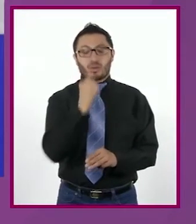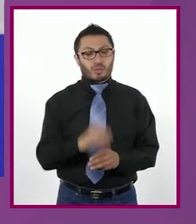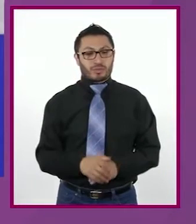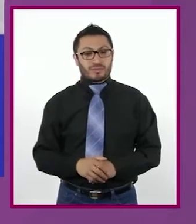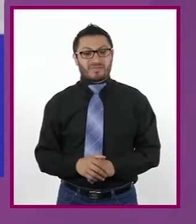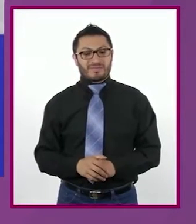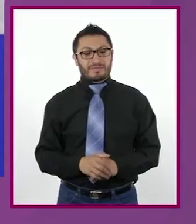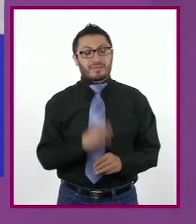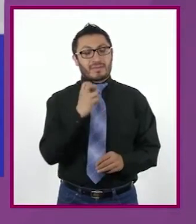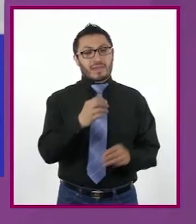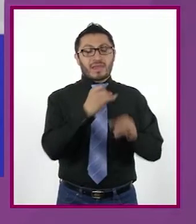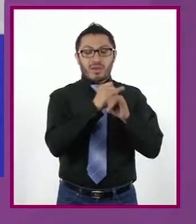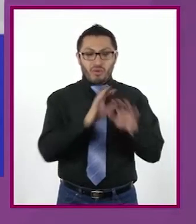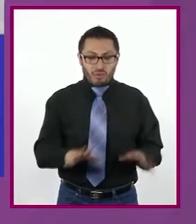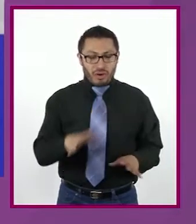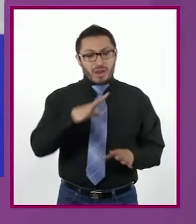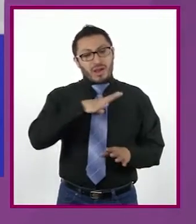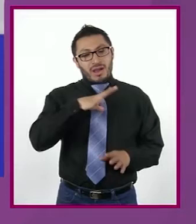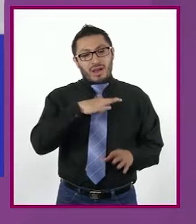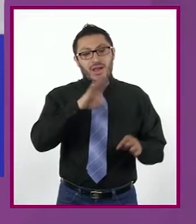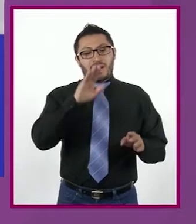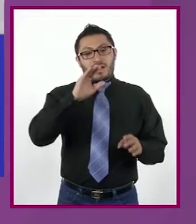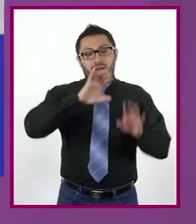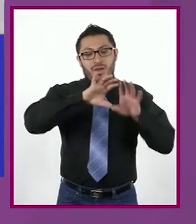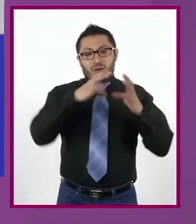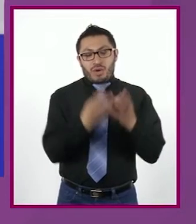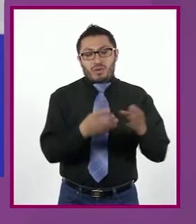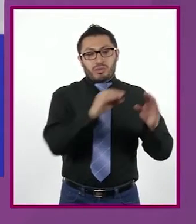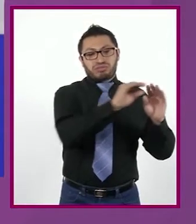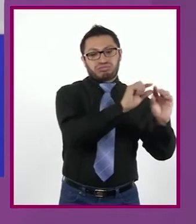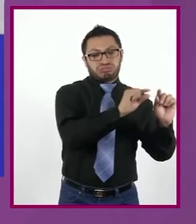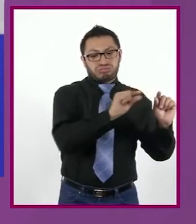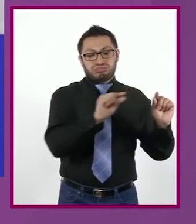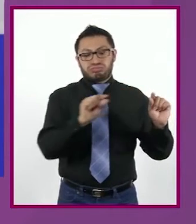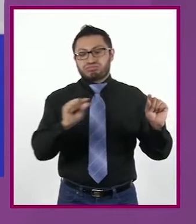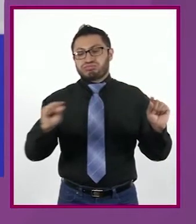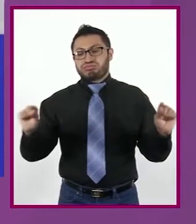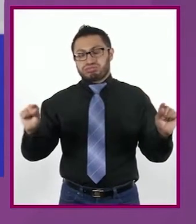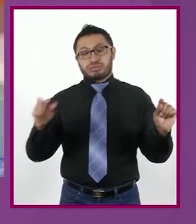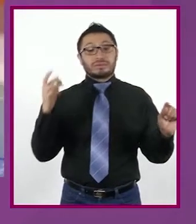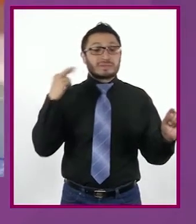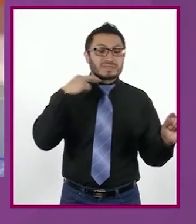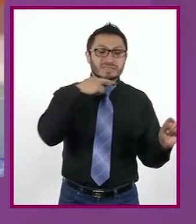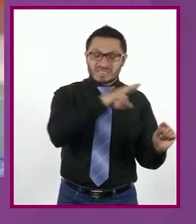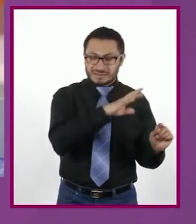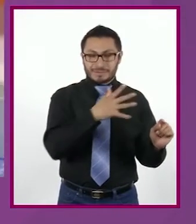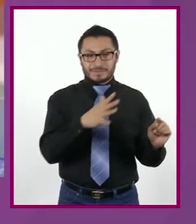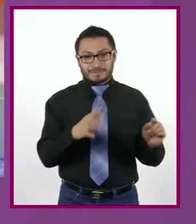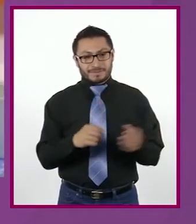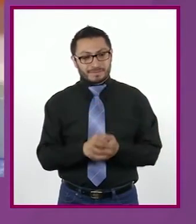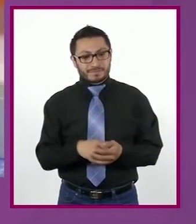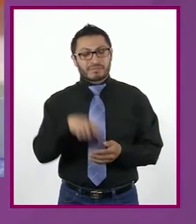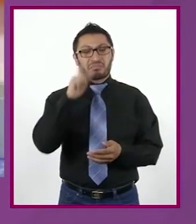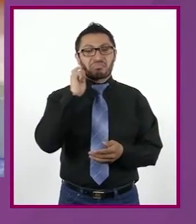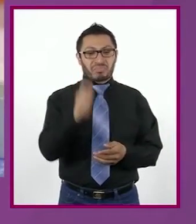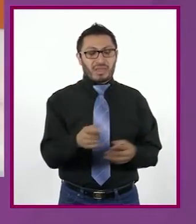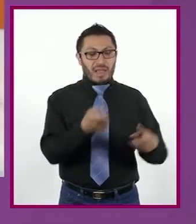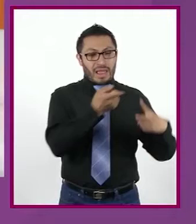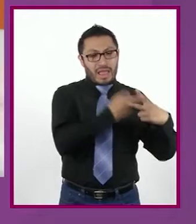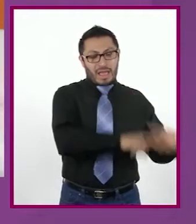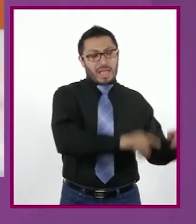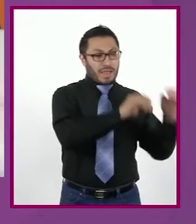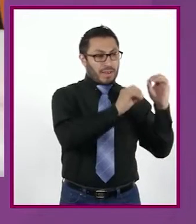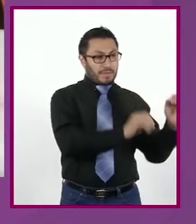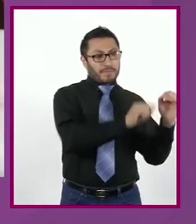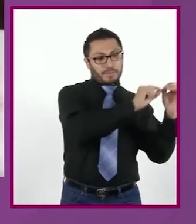los resultados obtenidos, sabemos que el balín tuvo un movimiento uniformemente acelerado. Es decir, partió del reposo